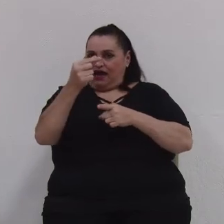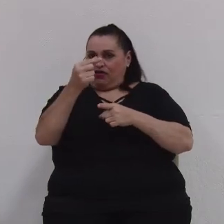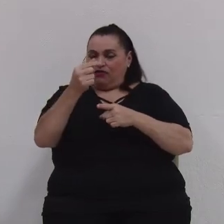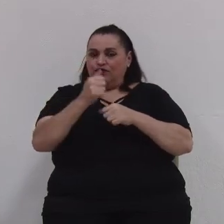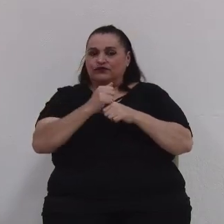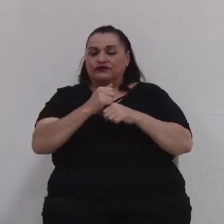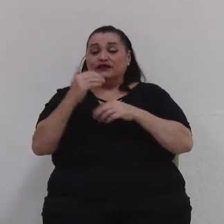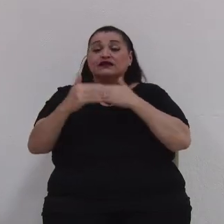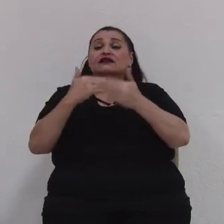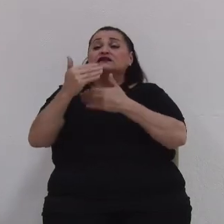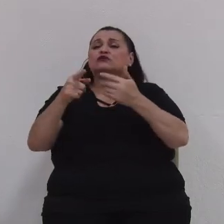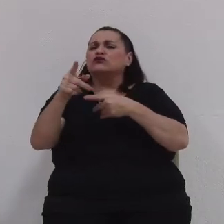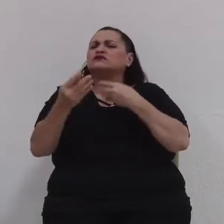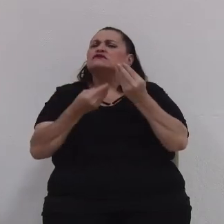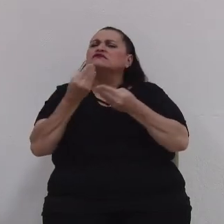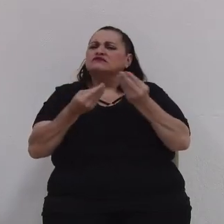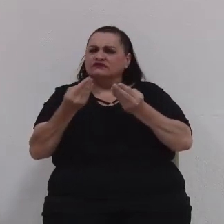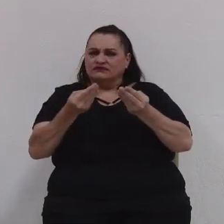Y después,